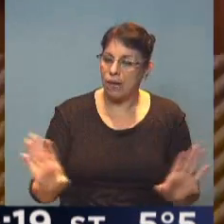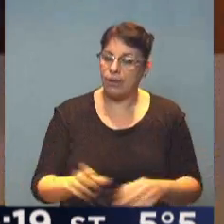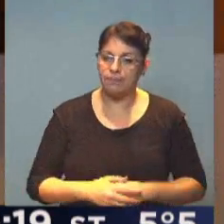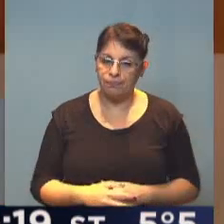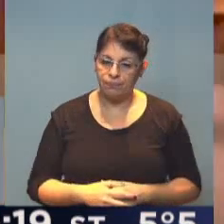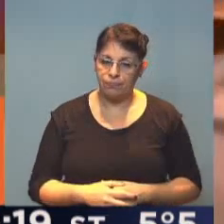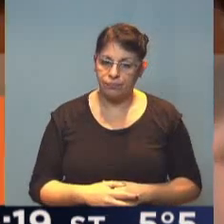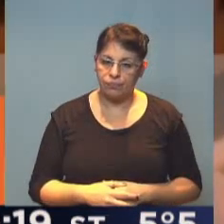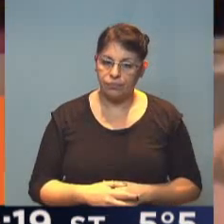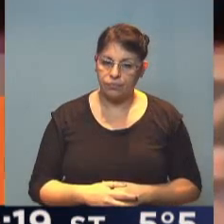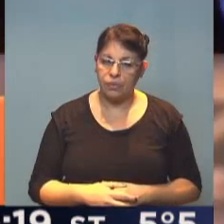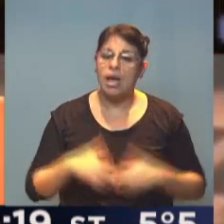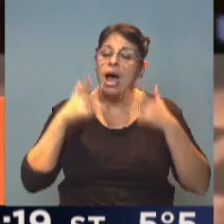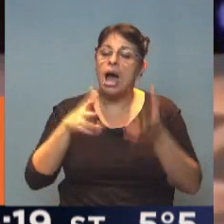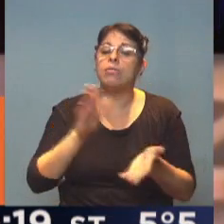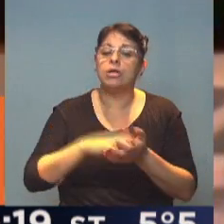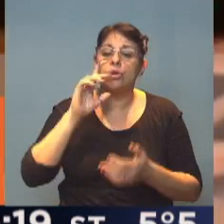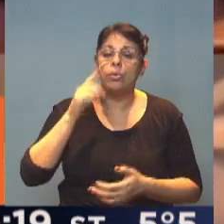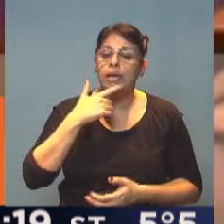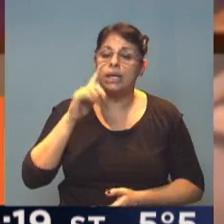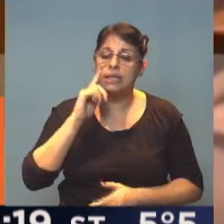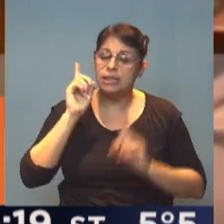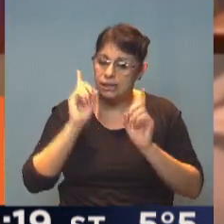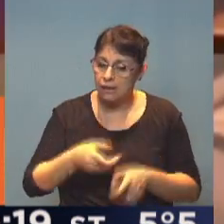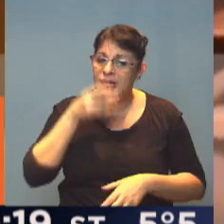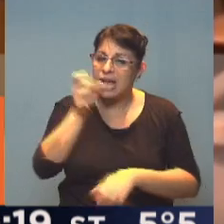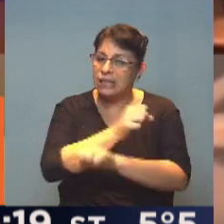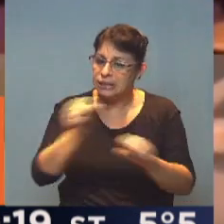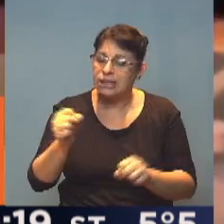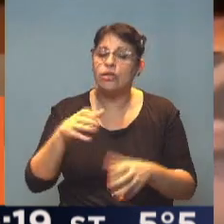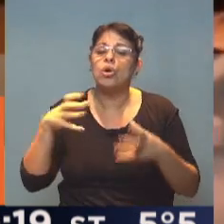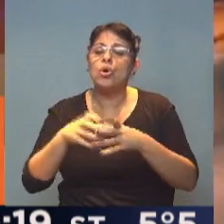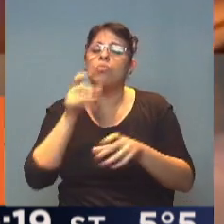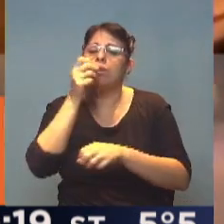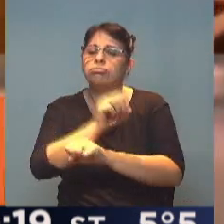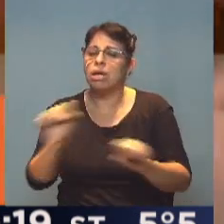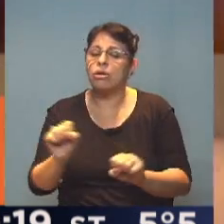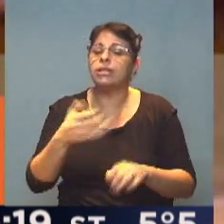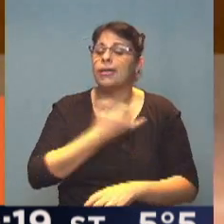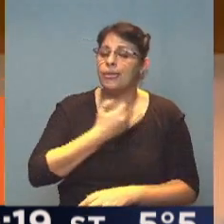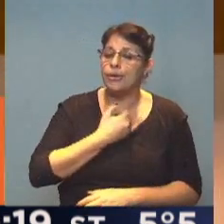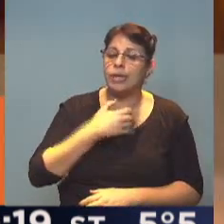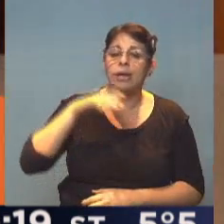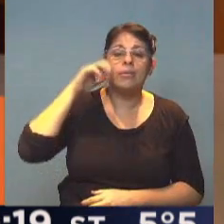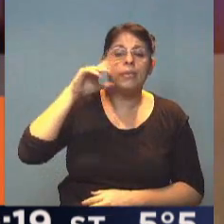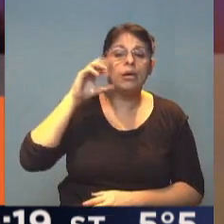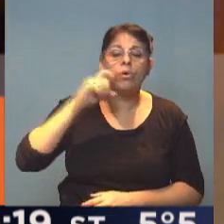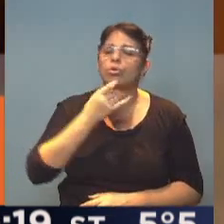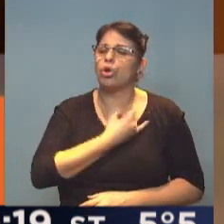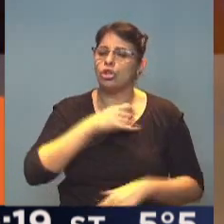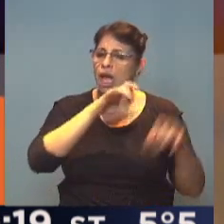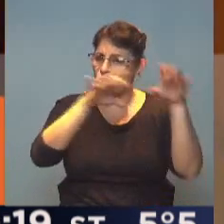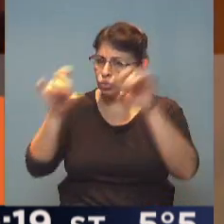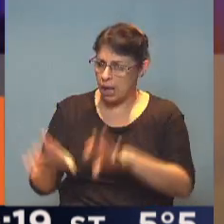Y seguimos en el mundo, seguimos hablando de ISIS, seguimos hablando de atentados terroristas, porque esta vez fue el turno de Melbourne, en Australia,